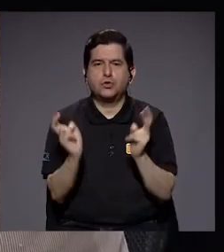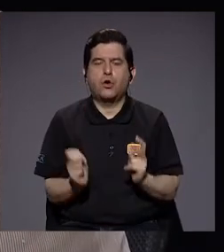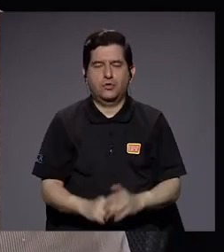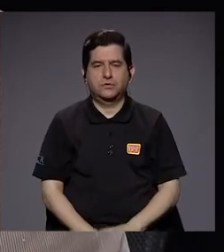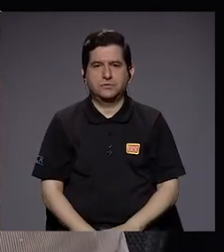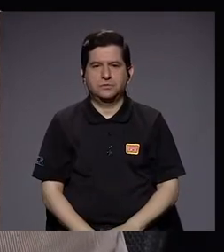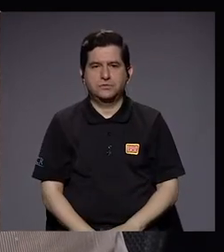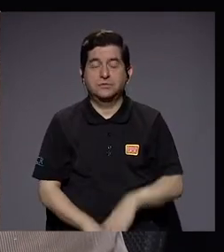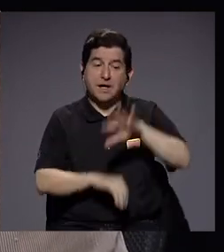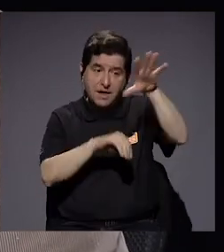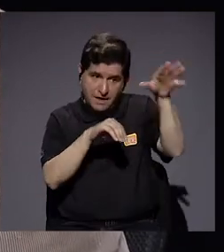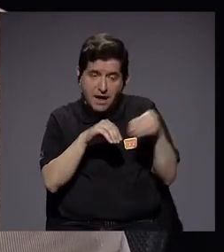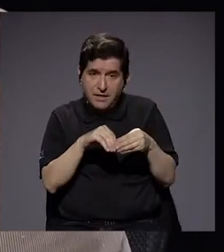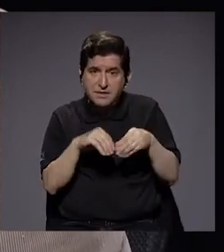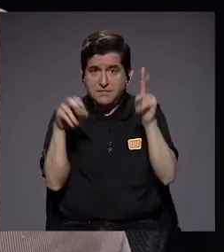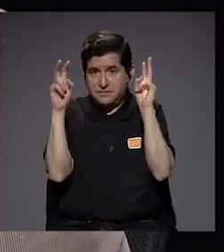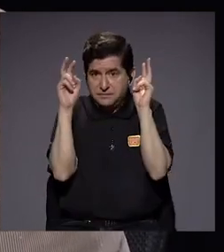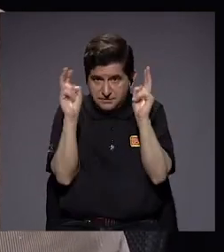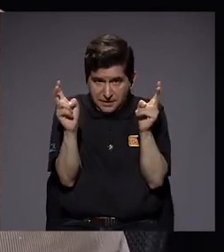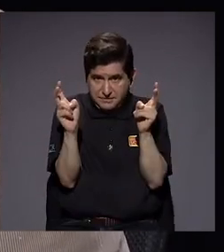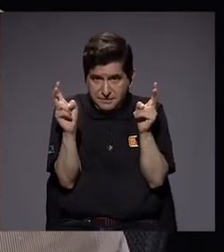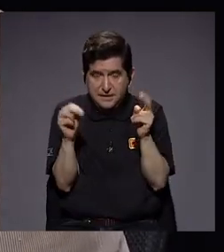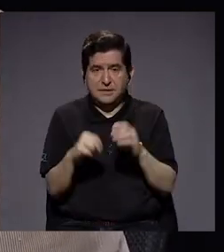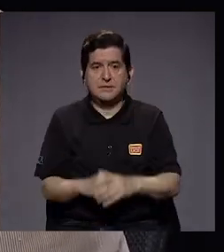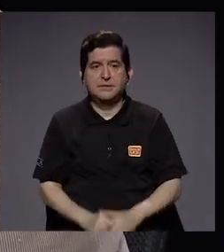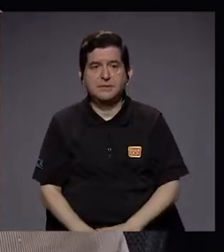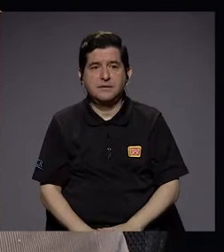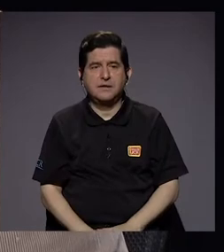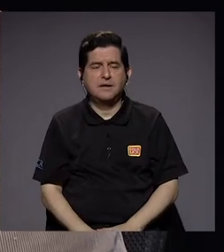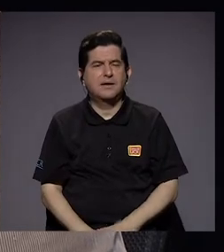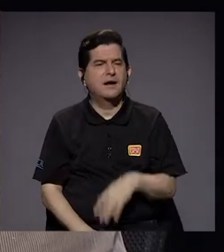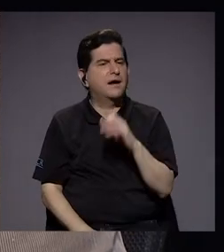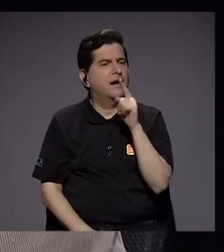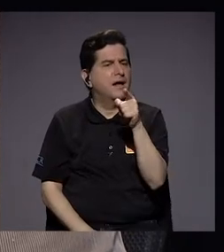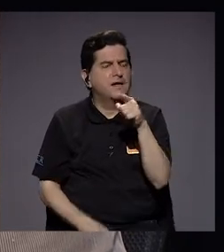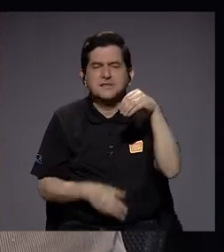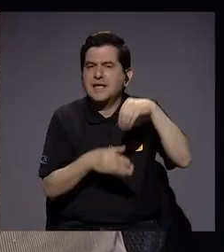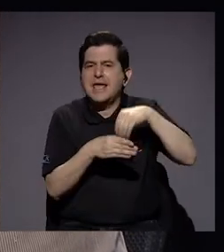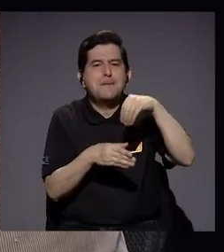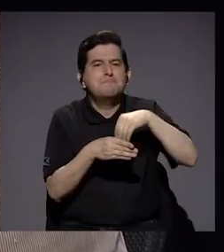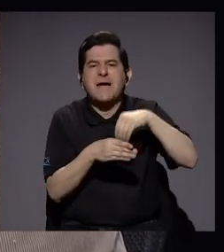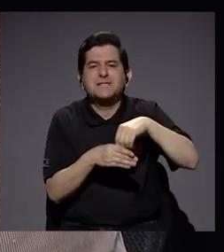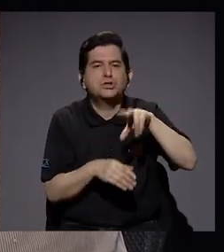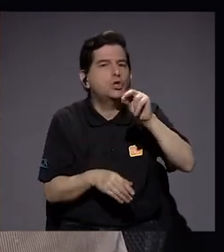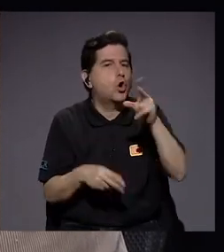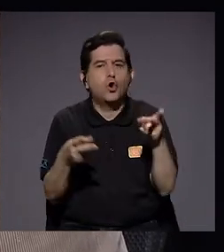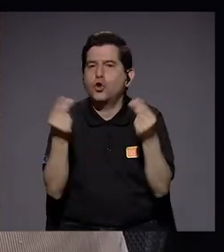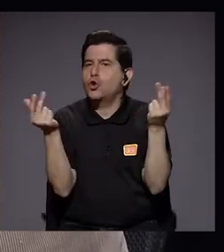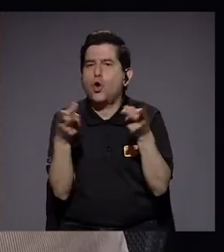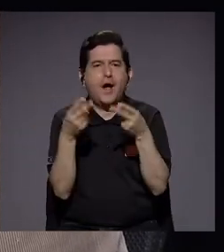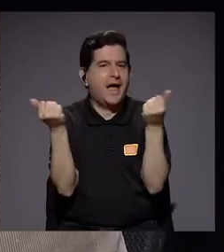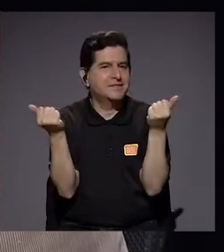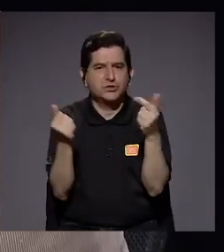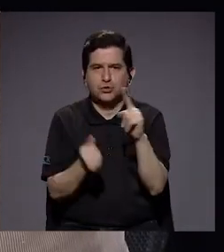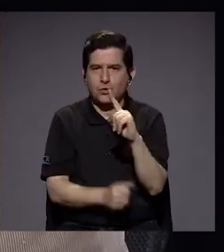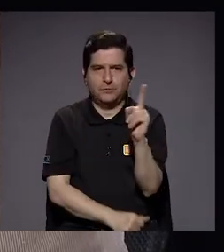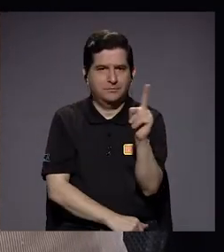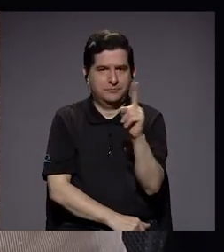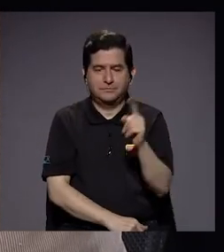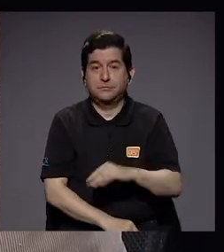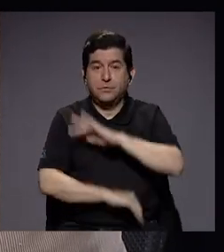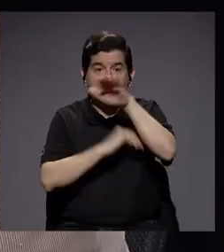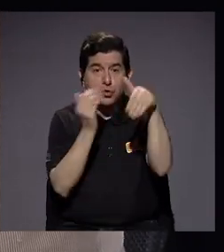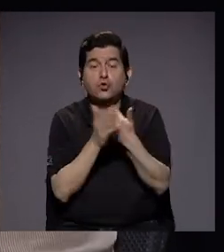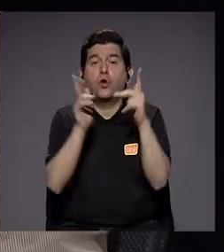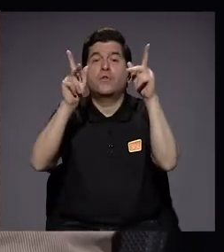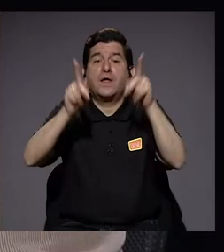temas. Y por otra parte también el tema de esto hay que verlo como una inversión, no como un gasto, ¿verdad?